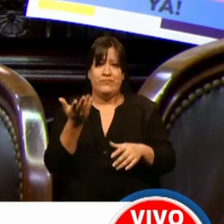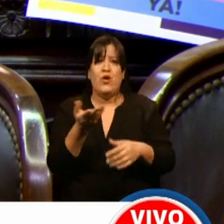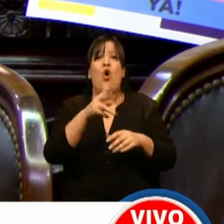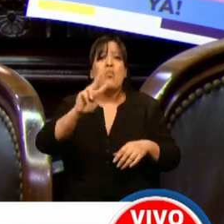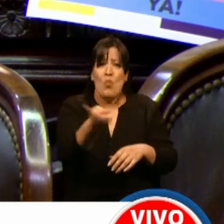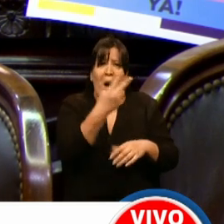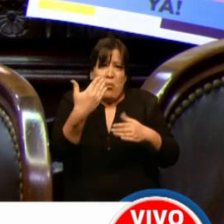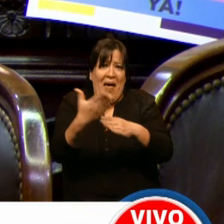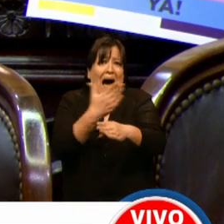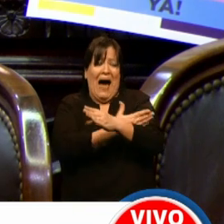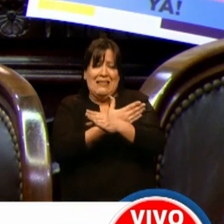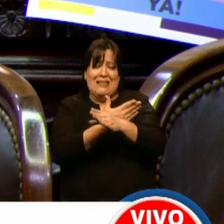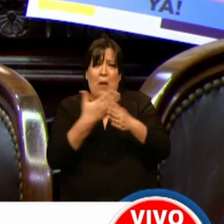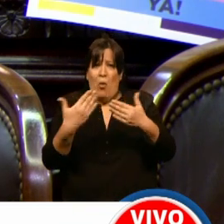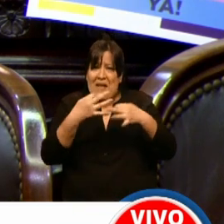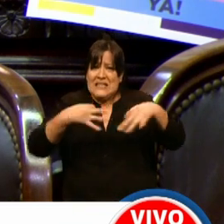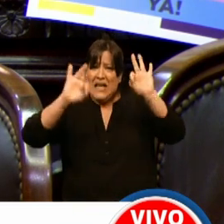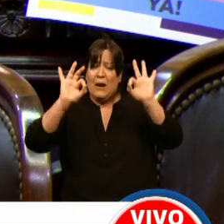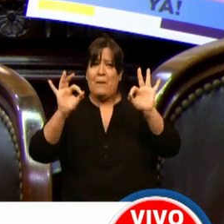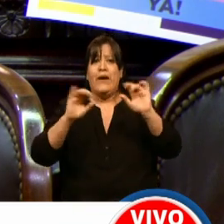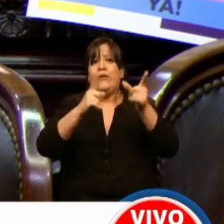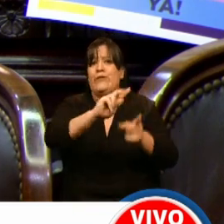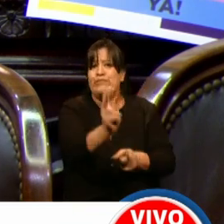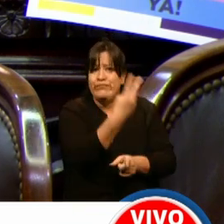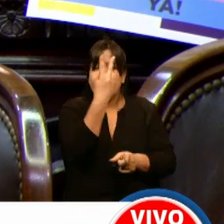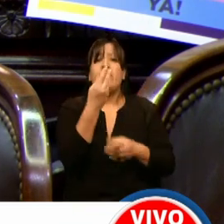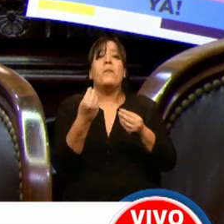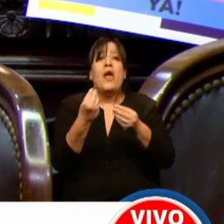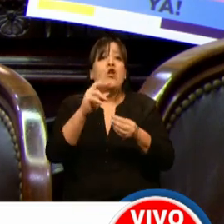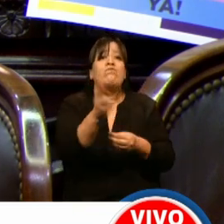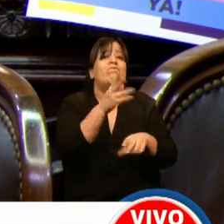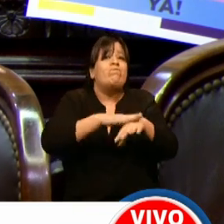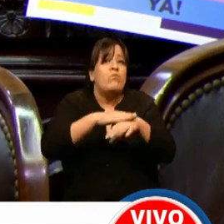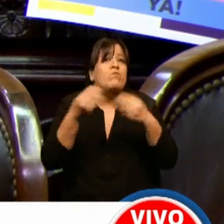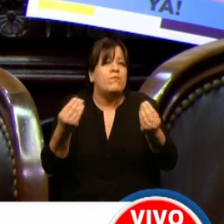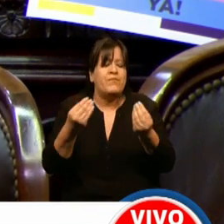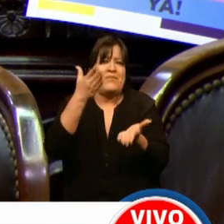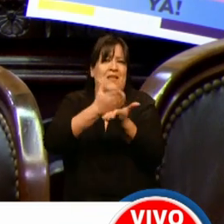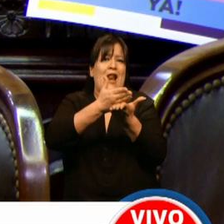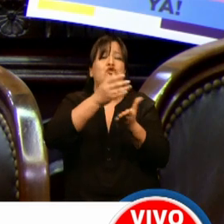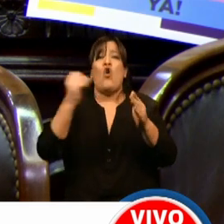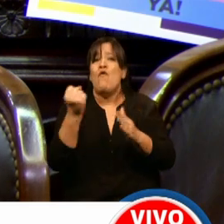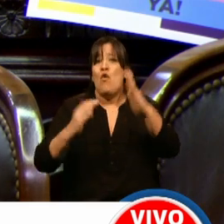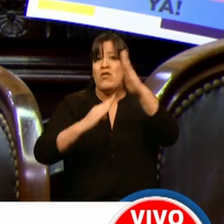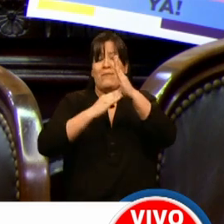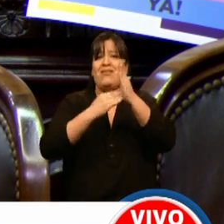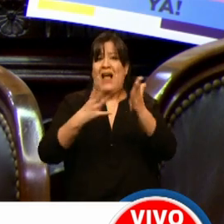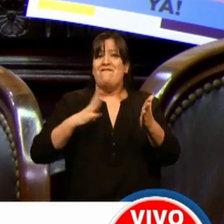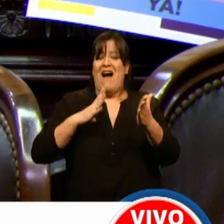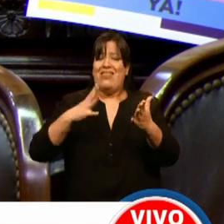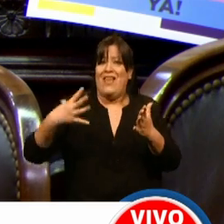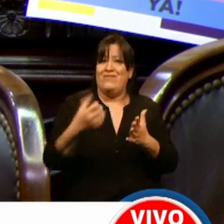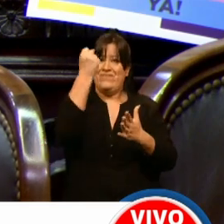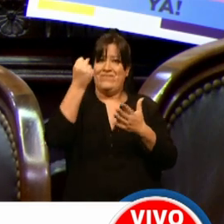muertes evitables por falta de acceso a los derechos humanos fundamentales entonces soy